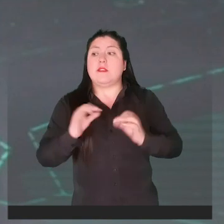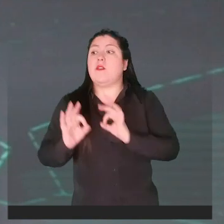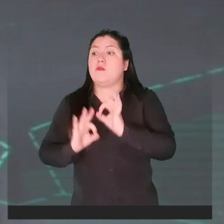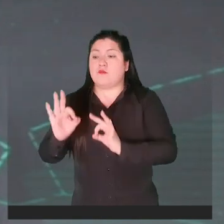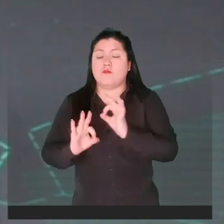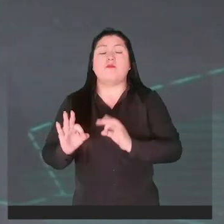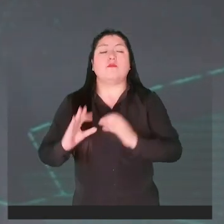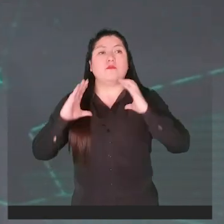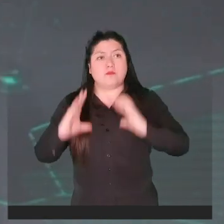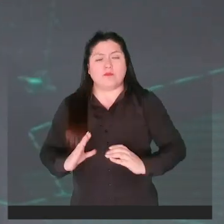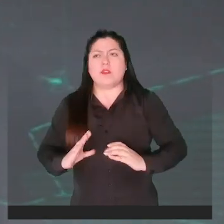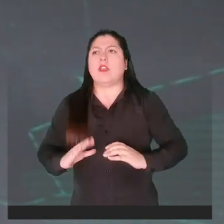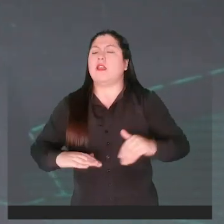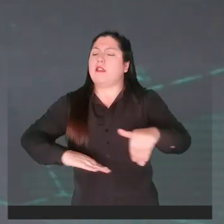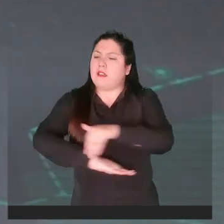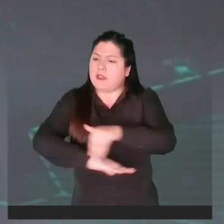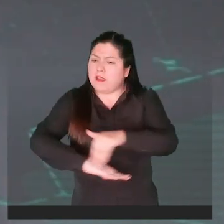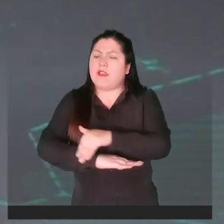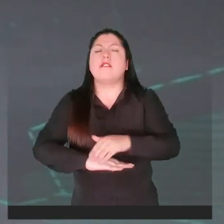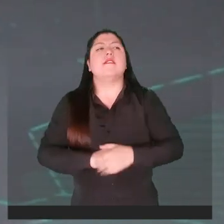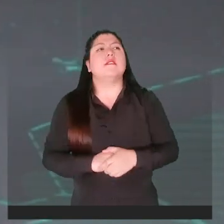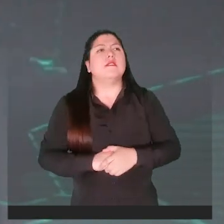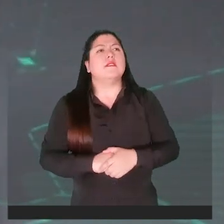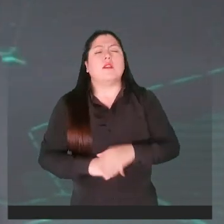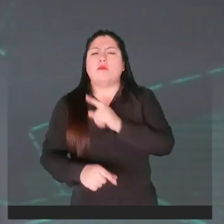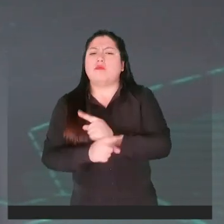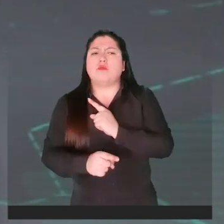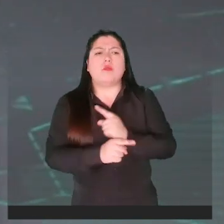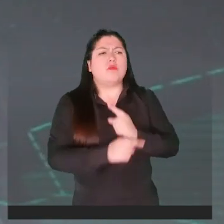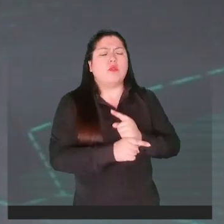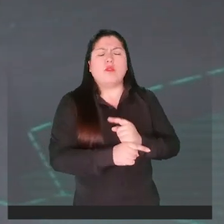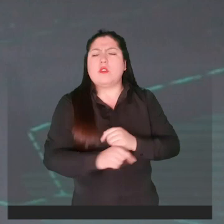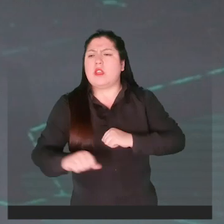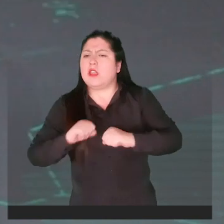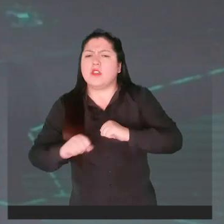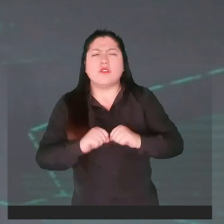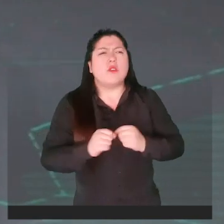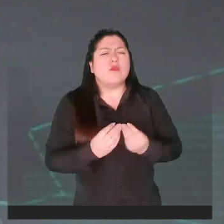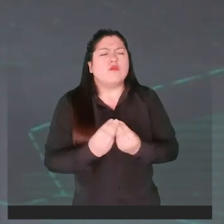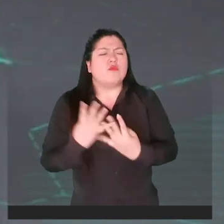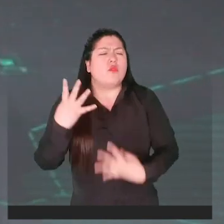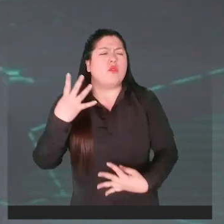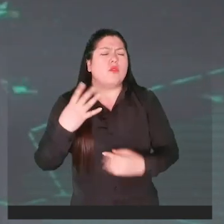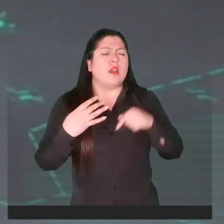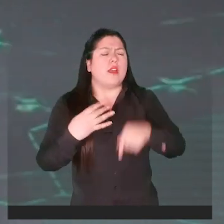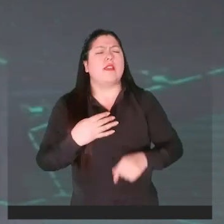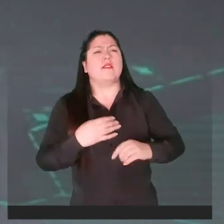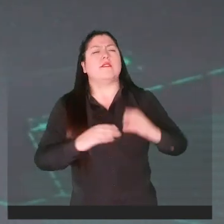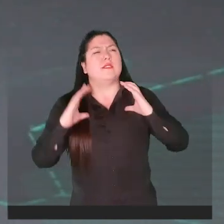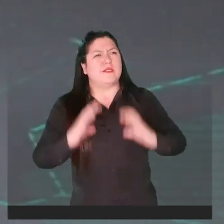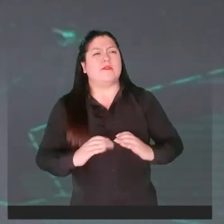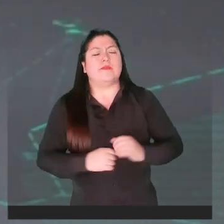proteger a los ciudadanos en nuestras calles y en el cumplimiento de muchas de las tareas cotidianas. El hecho de